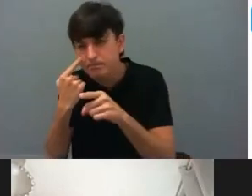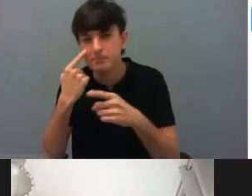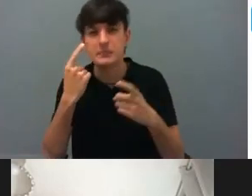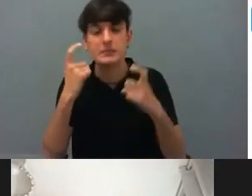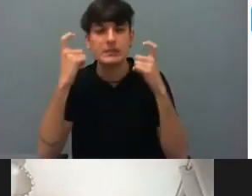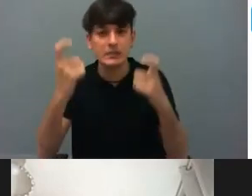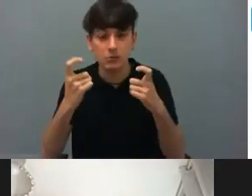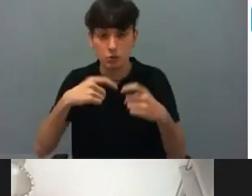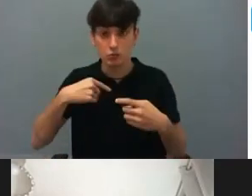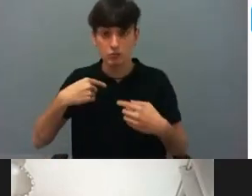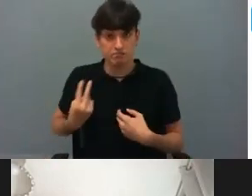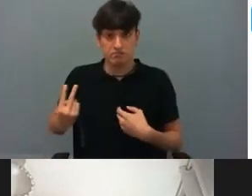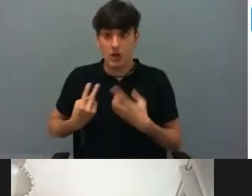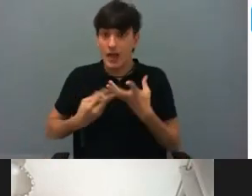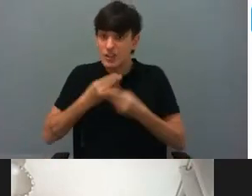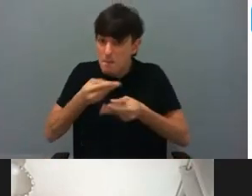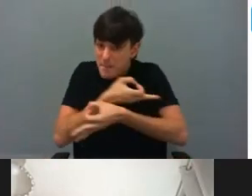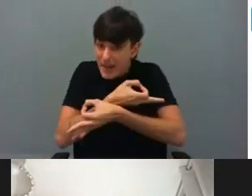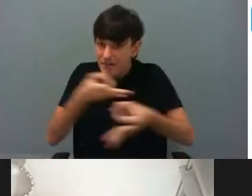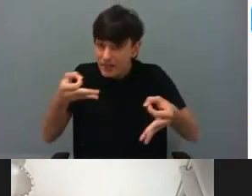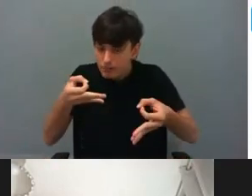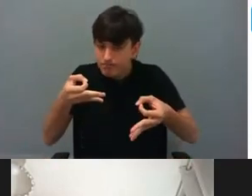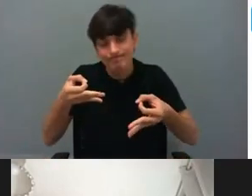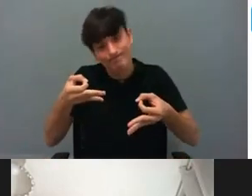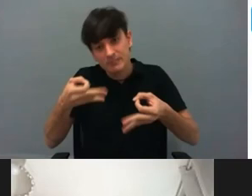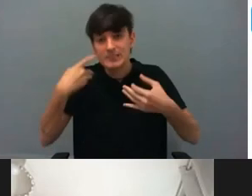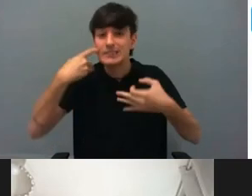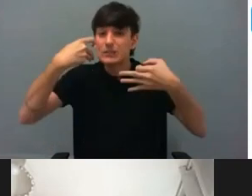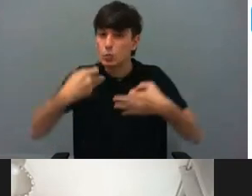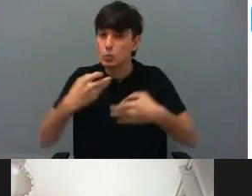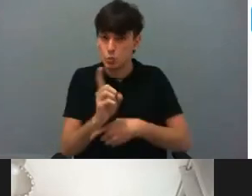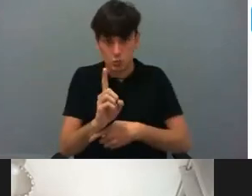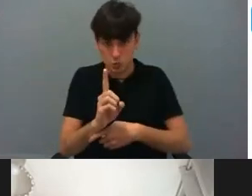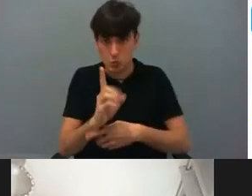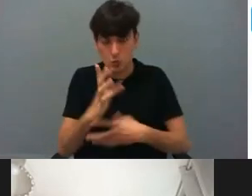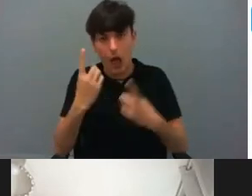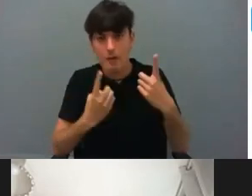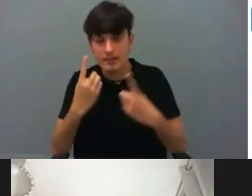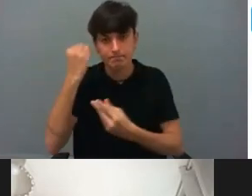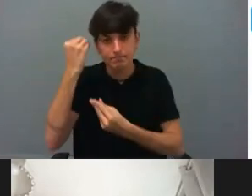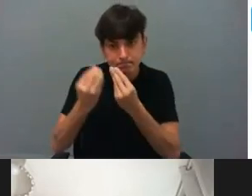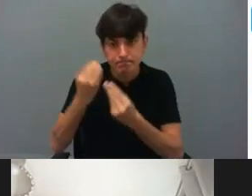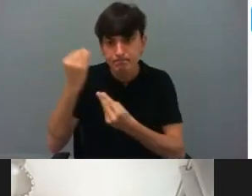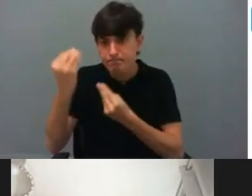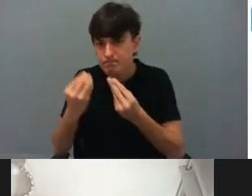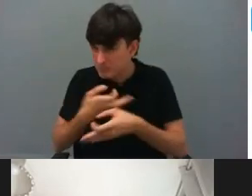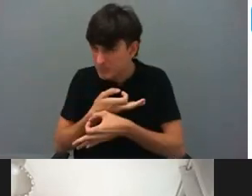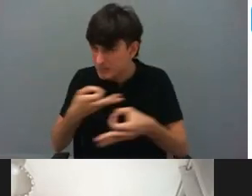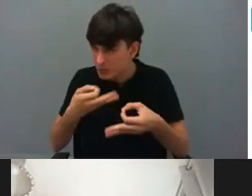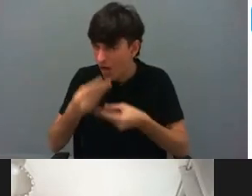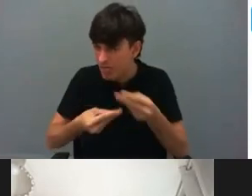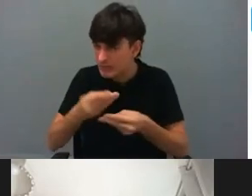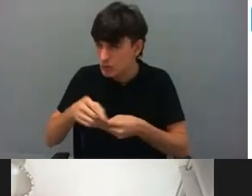perfecto? Seguramente no. Nos lo preguntábamos a veces. Pero lo que